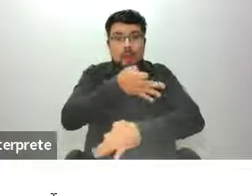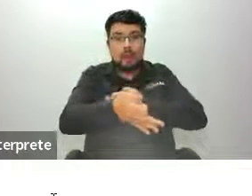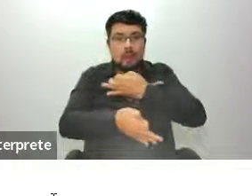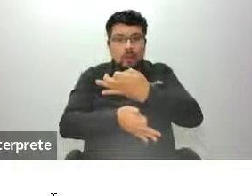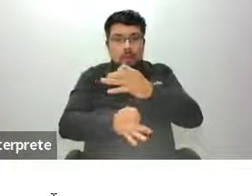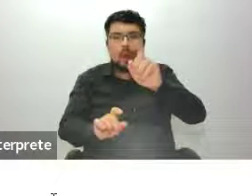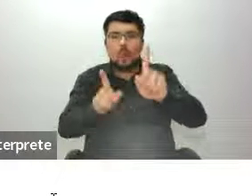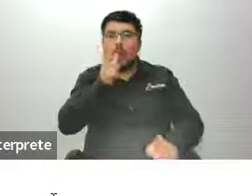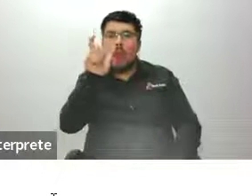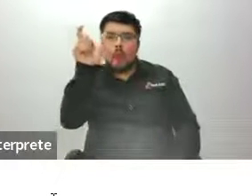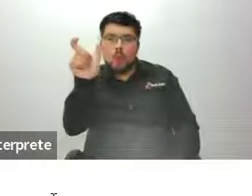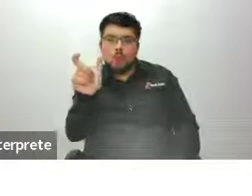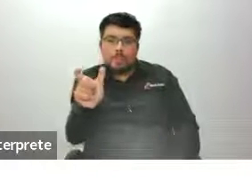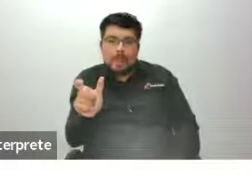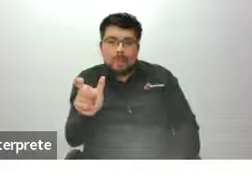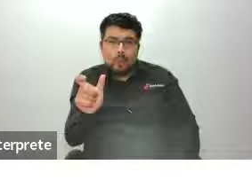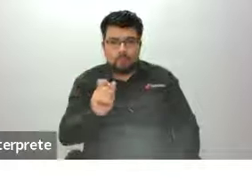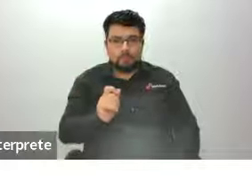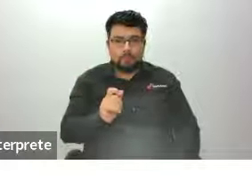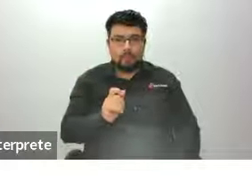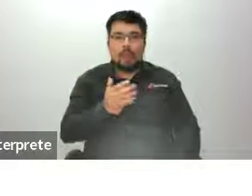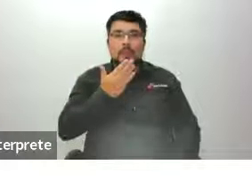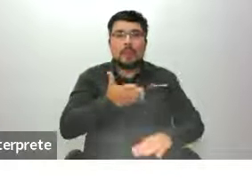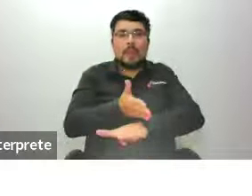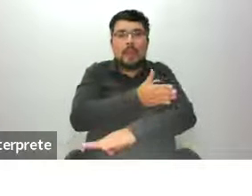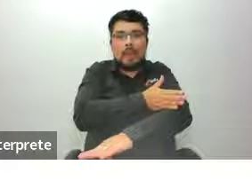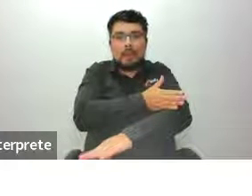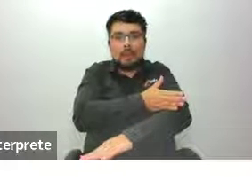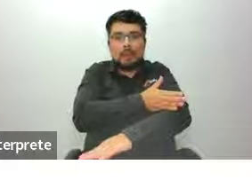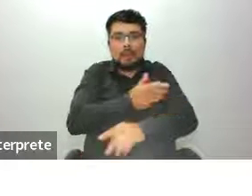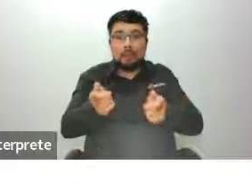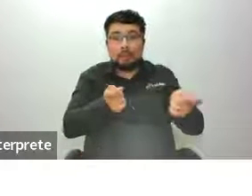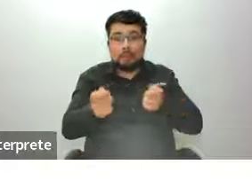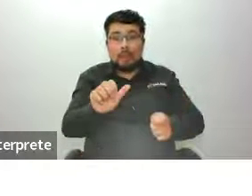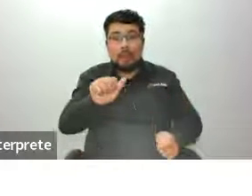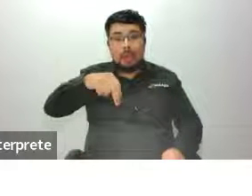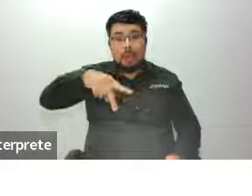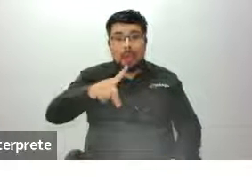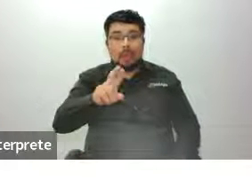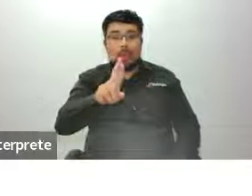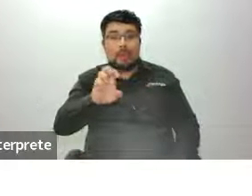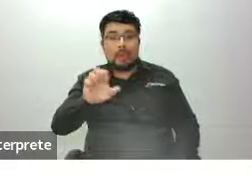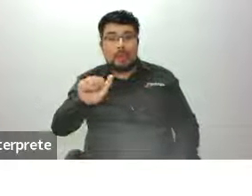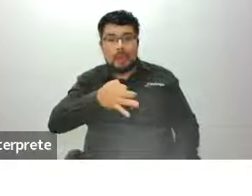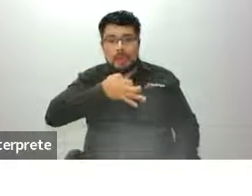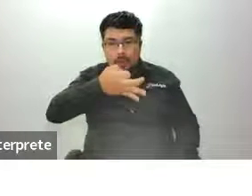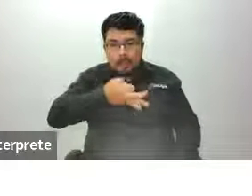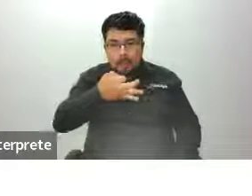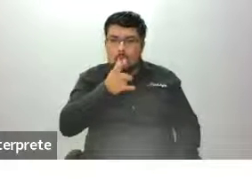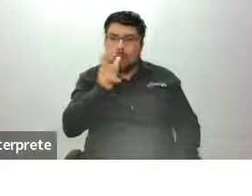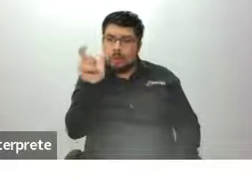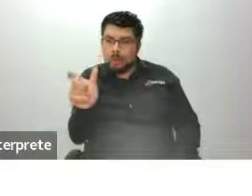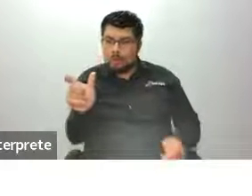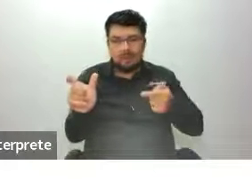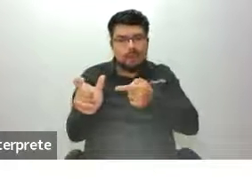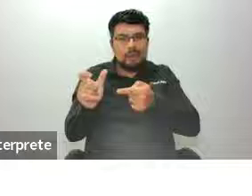algunas conceptualizaciones que también Andrea estuvo anticipándolas, ¿no? Que son concepciones importantes para poder entender